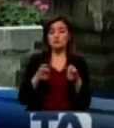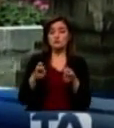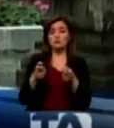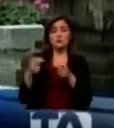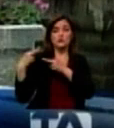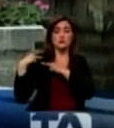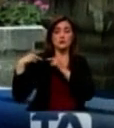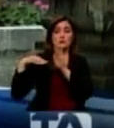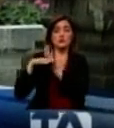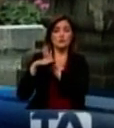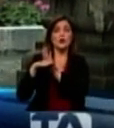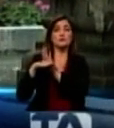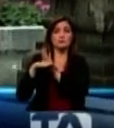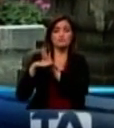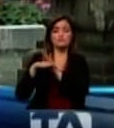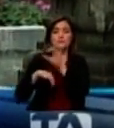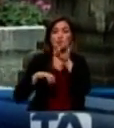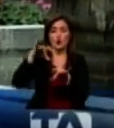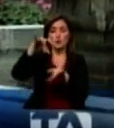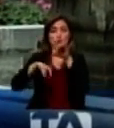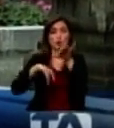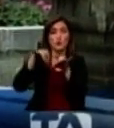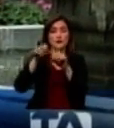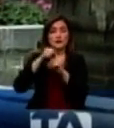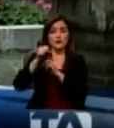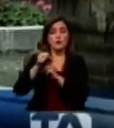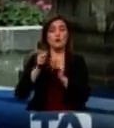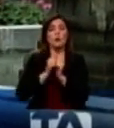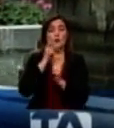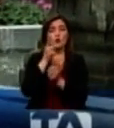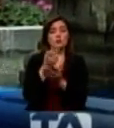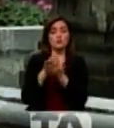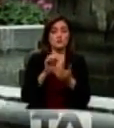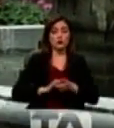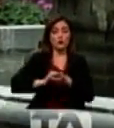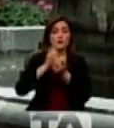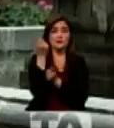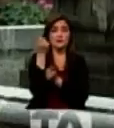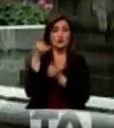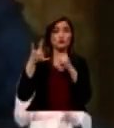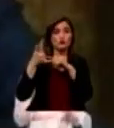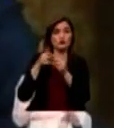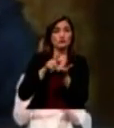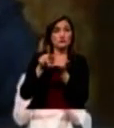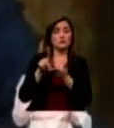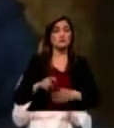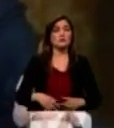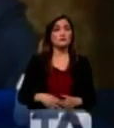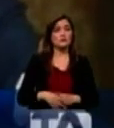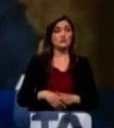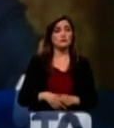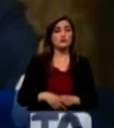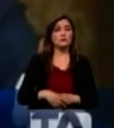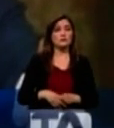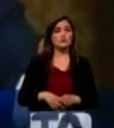por la banca y también cooperativas y sistema popular y solidario para el dinero electrónico. Escuchemos. Que se